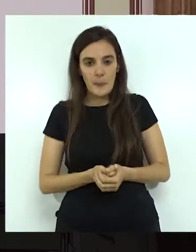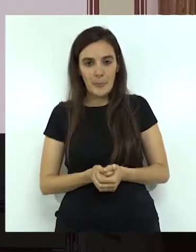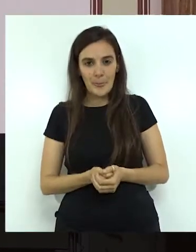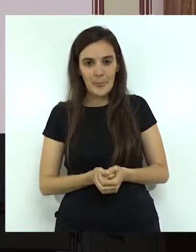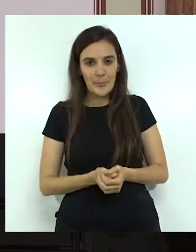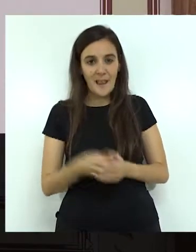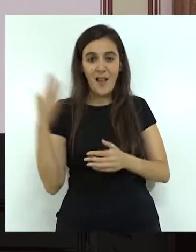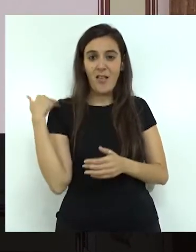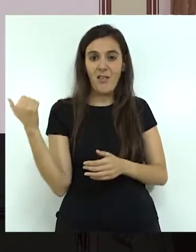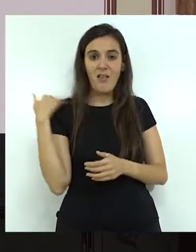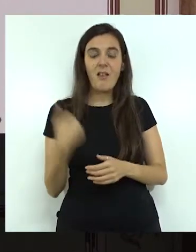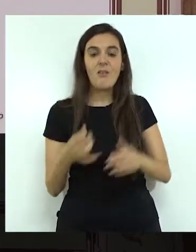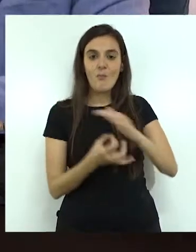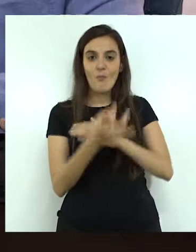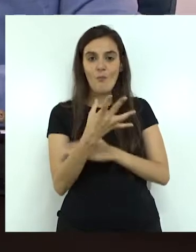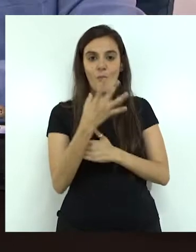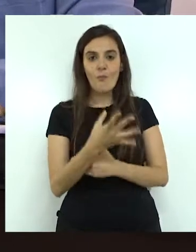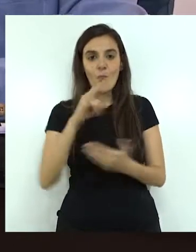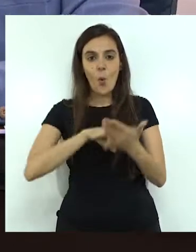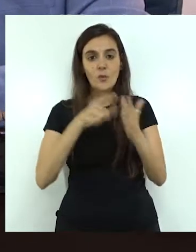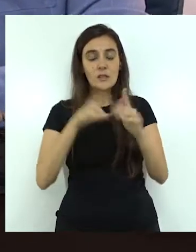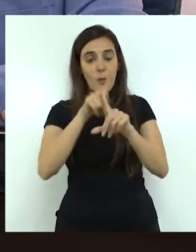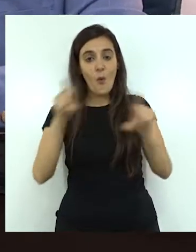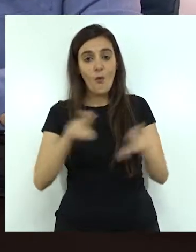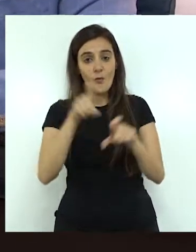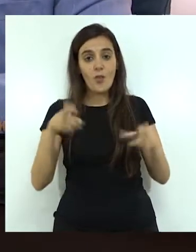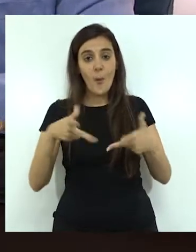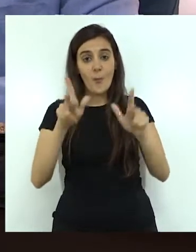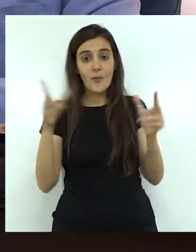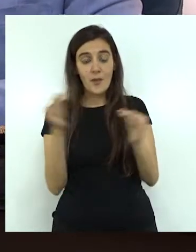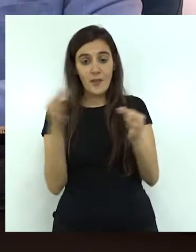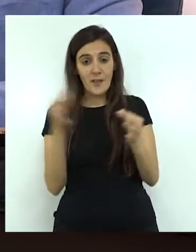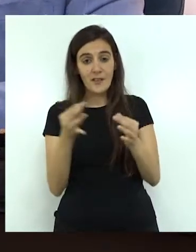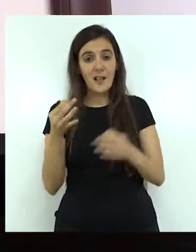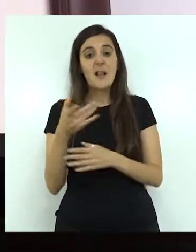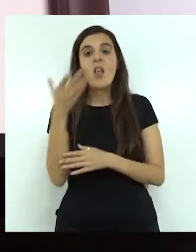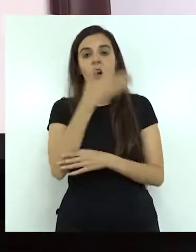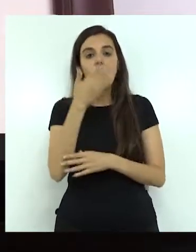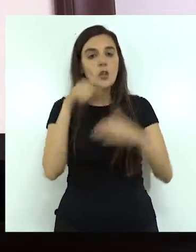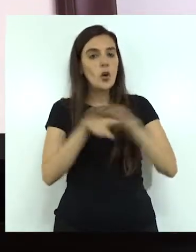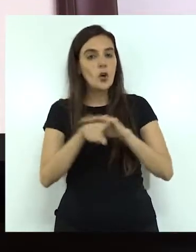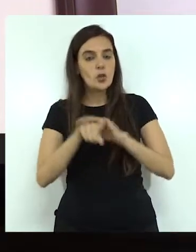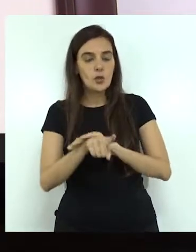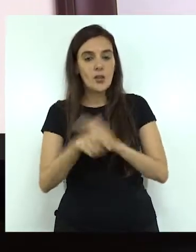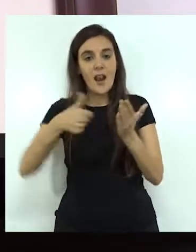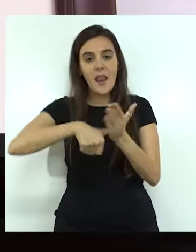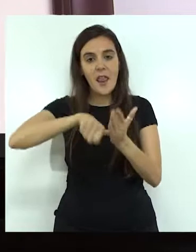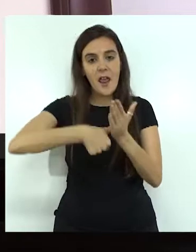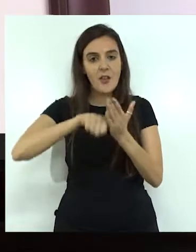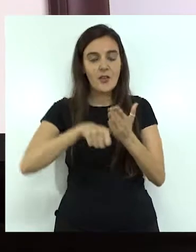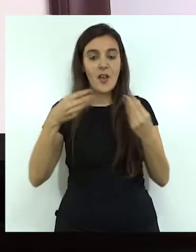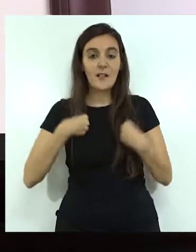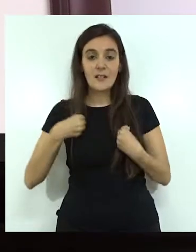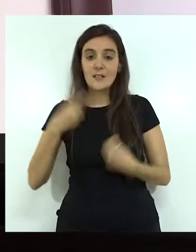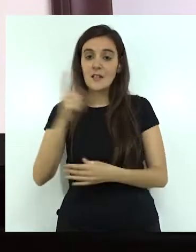ayer la implantación de un sistema informático permite agilizar desde el colegio de gestores las nacionalidades por residencia y todos los